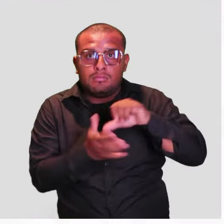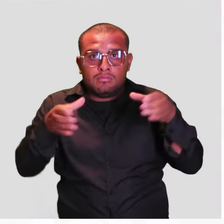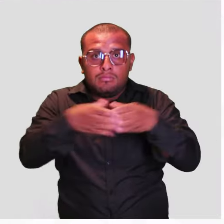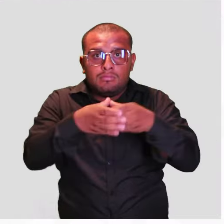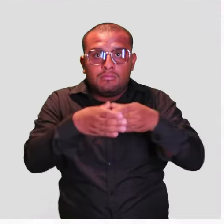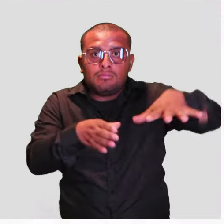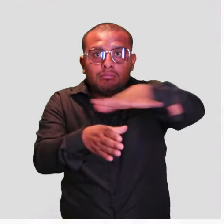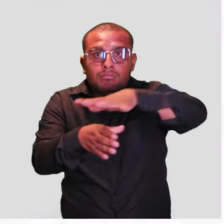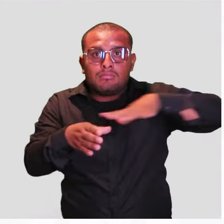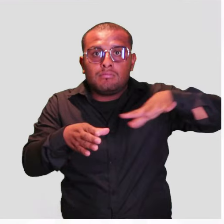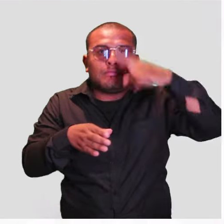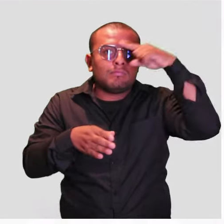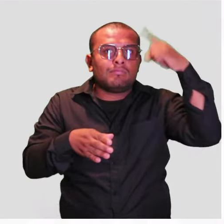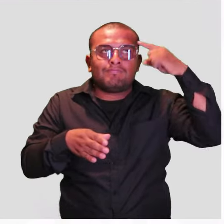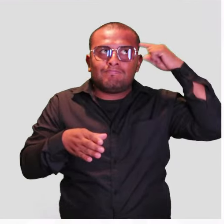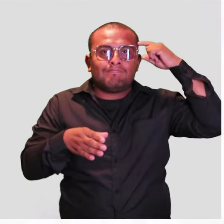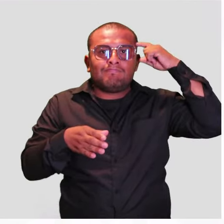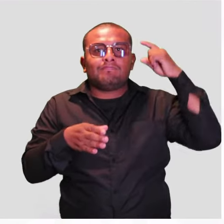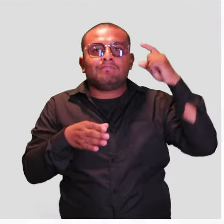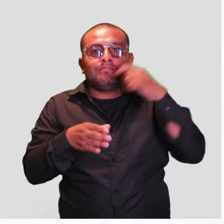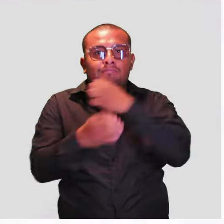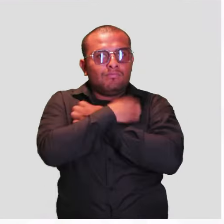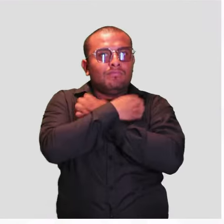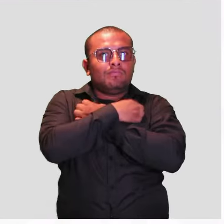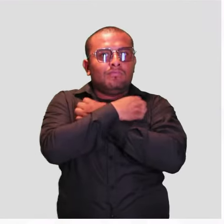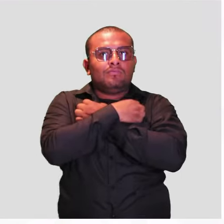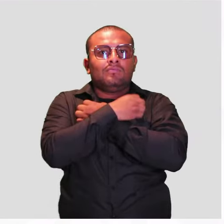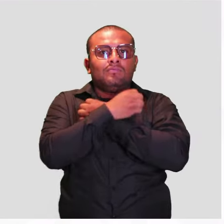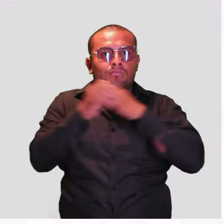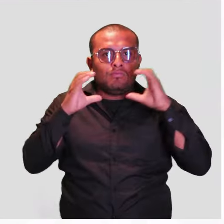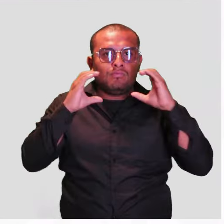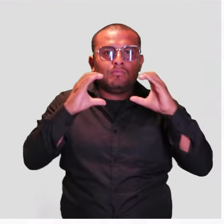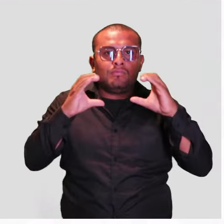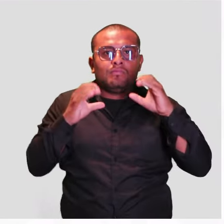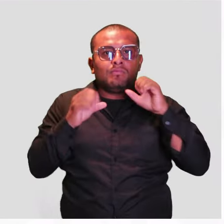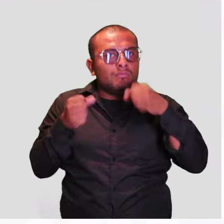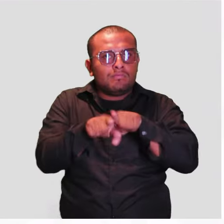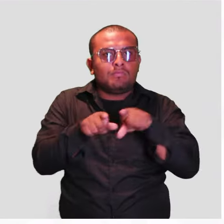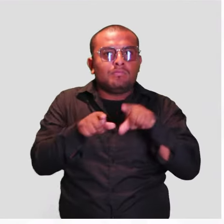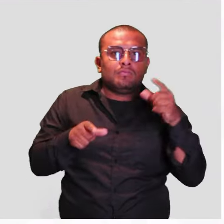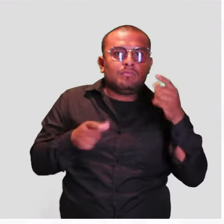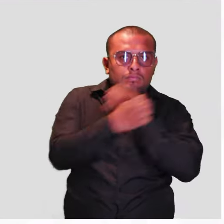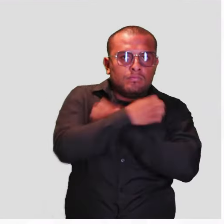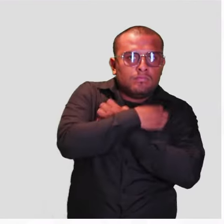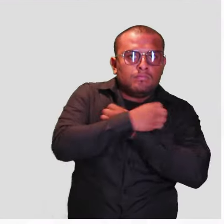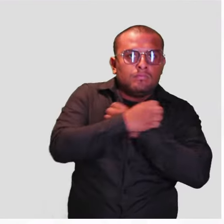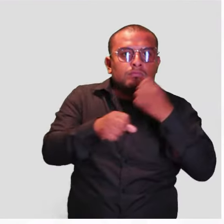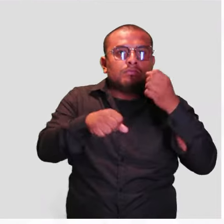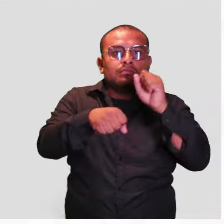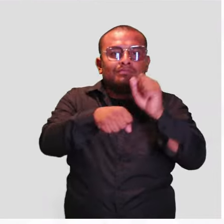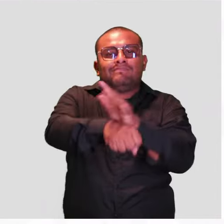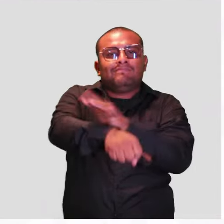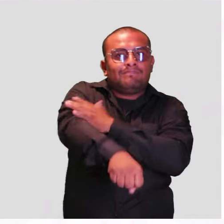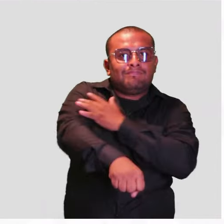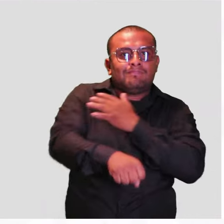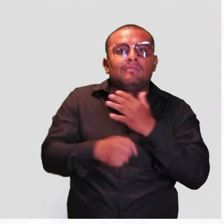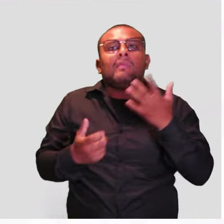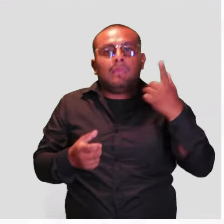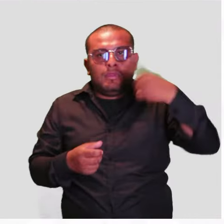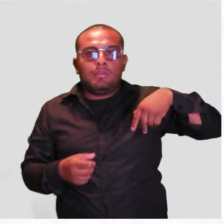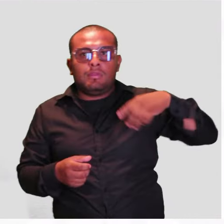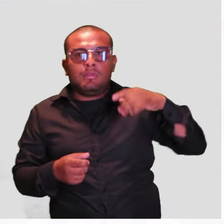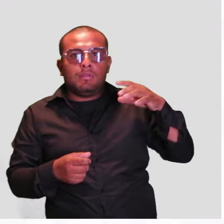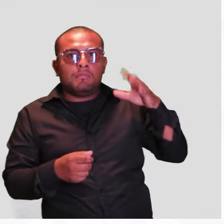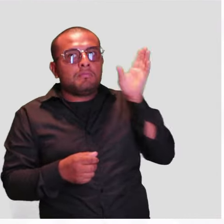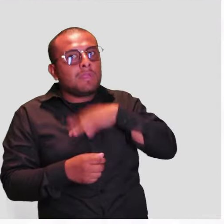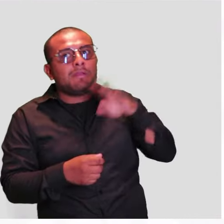educación mental y de nuestra salud emocional. No porque los sanjuaneses estén mal, simplemente vivimos situaciones complicadas y